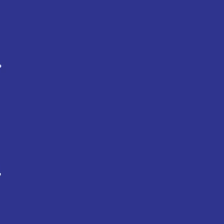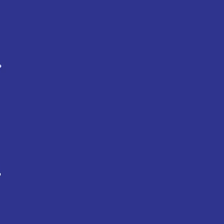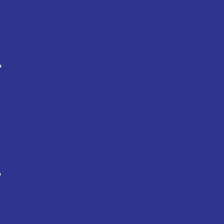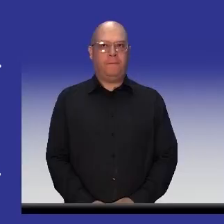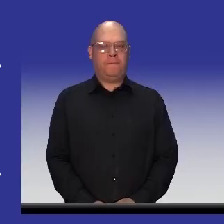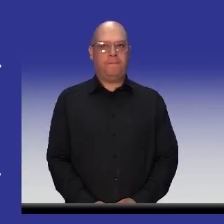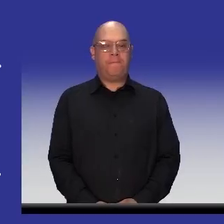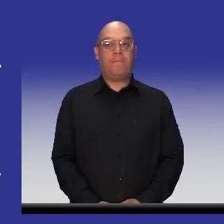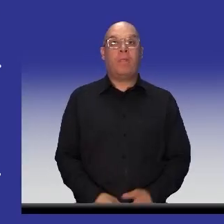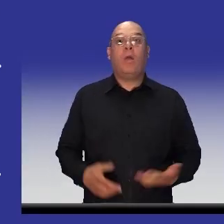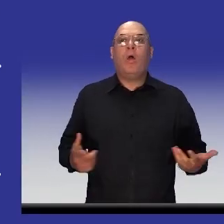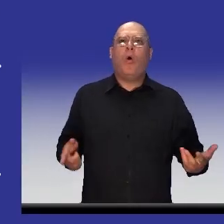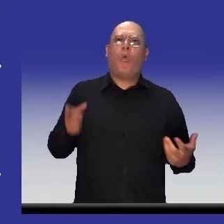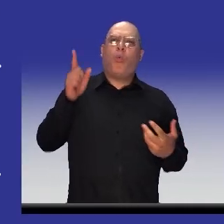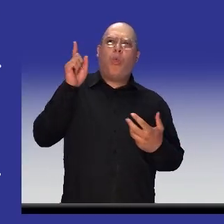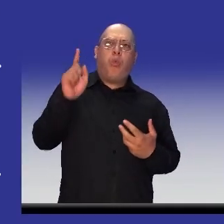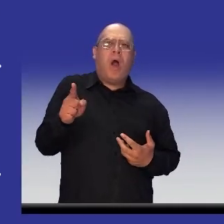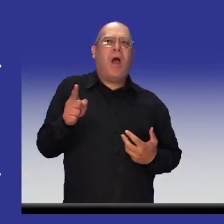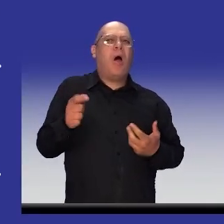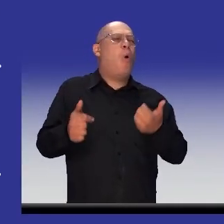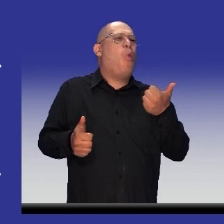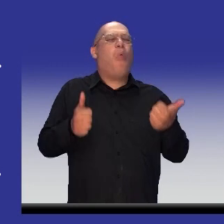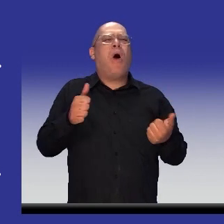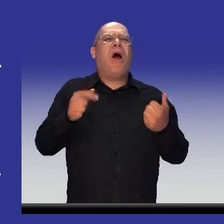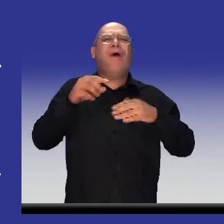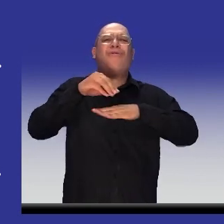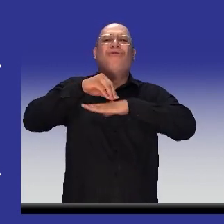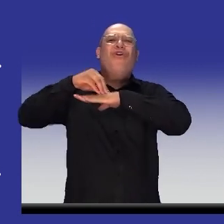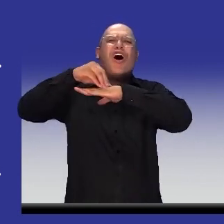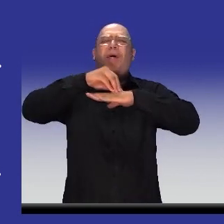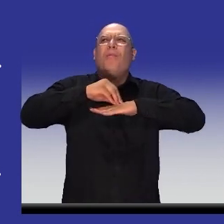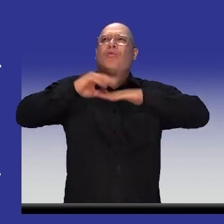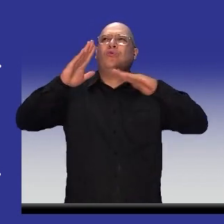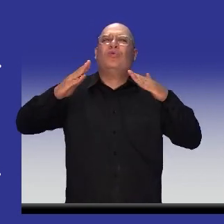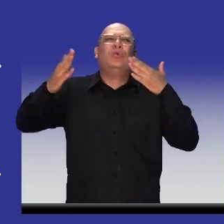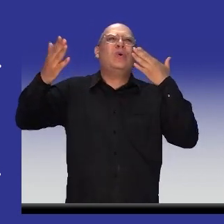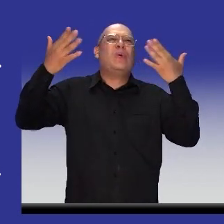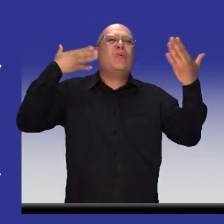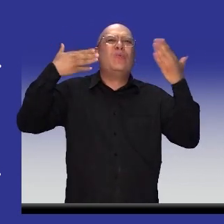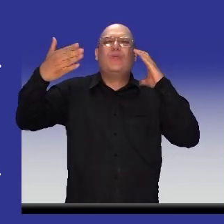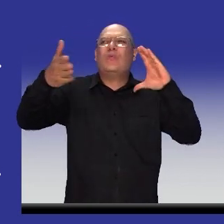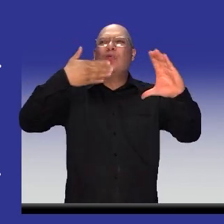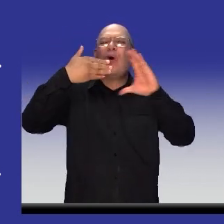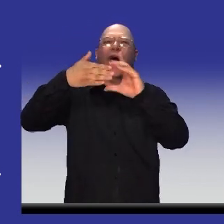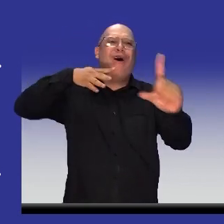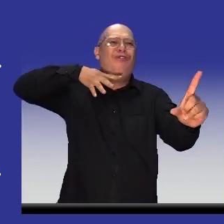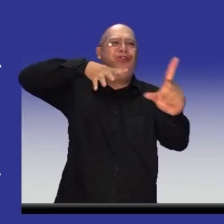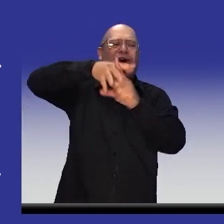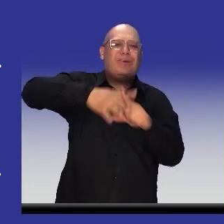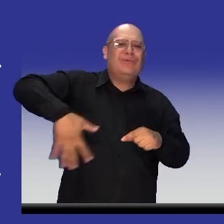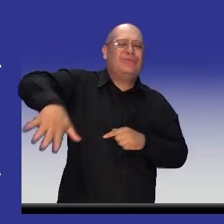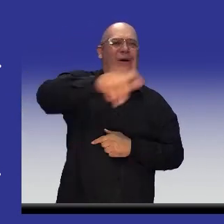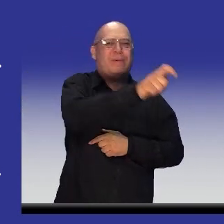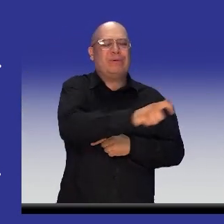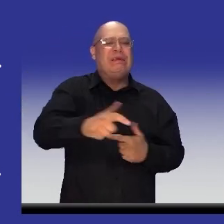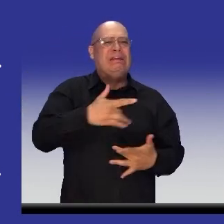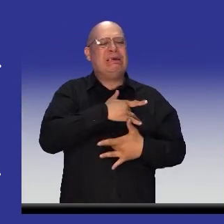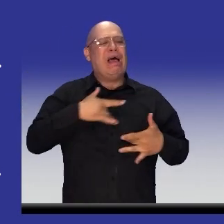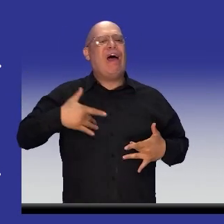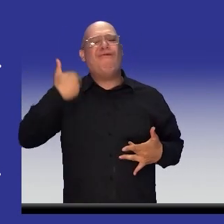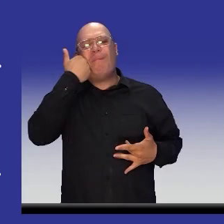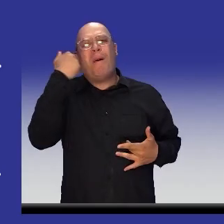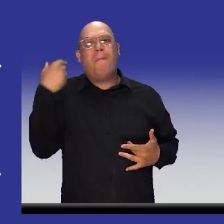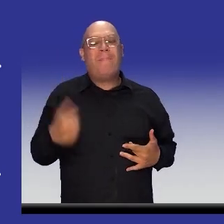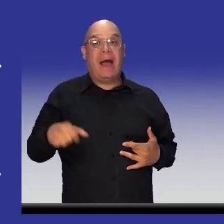¿Cuáles son los eventos relacionados con los fenómenos climatológicos que más podrían estar afectando la salud en Antioquia? La respuesta